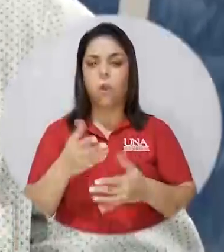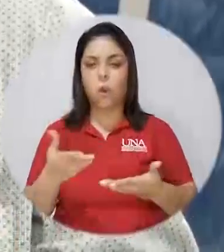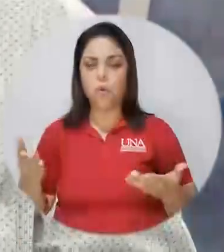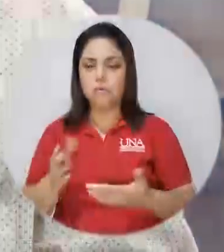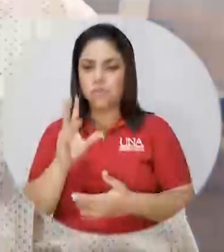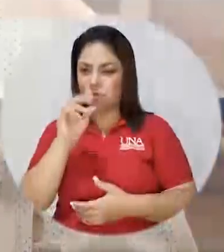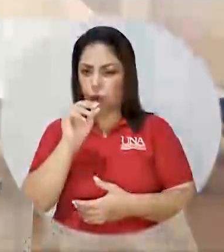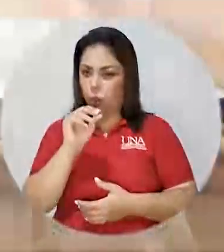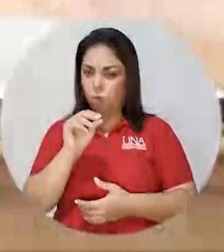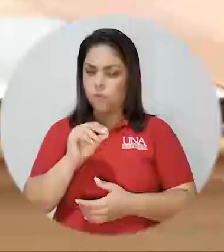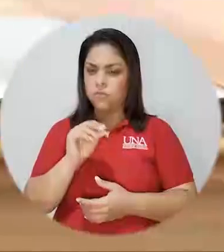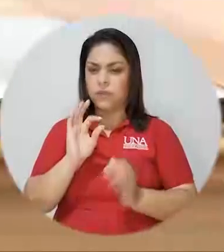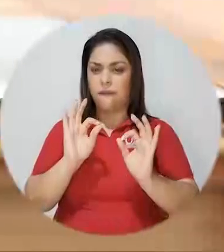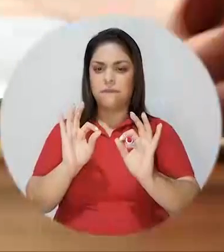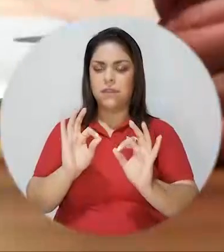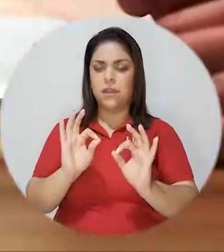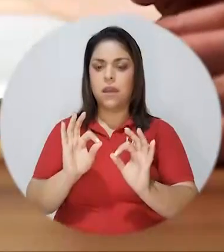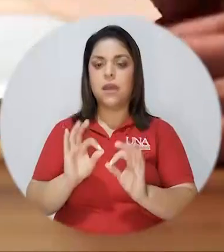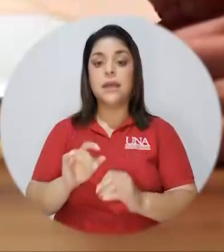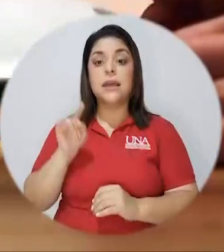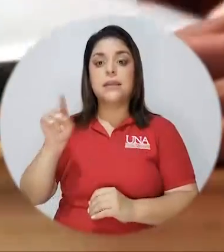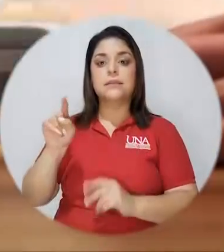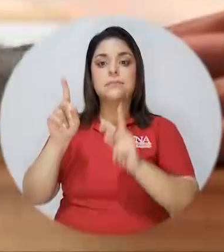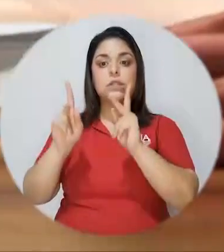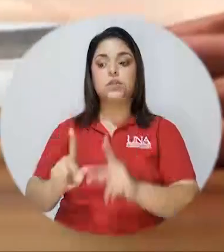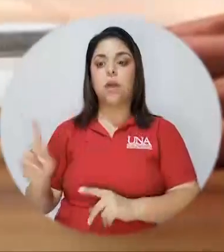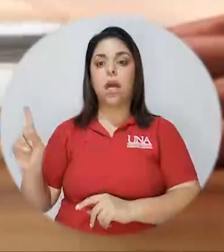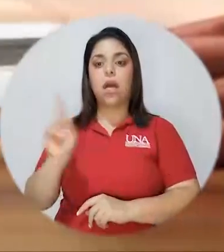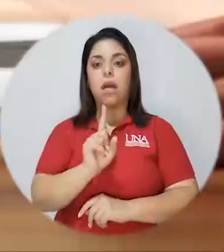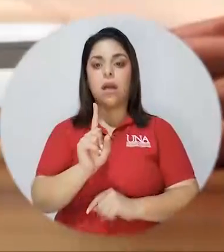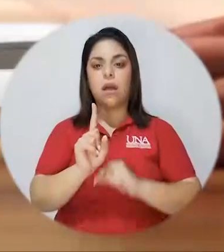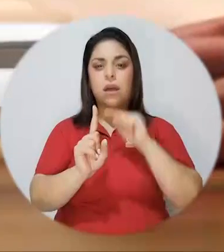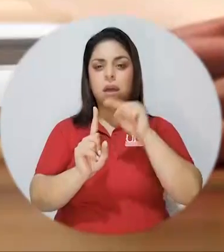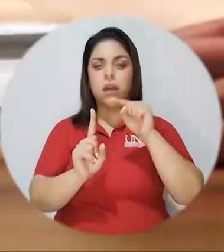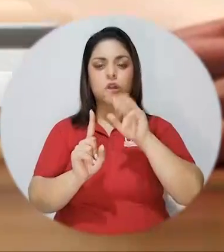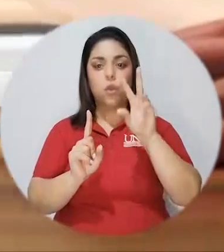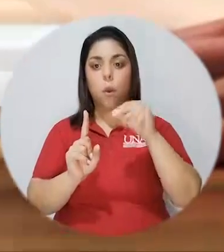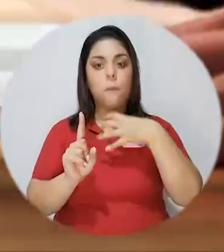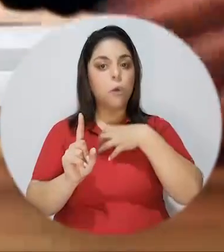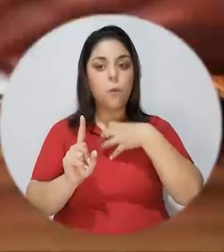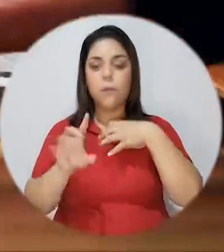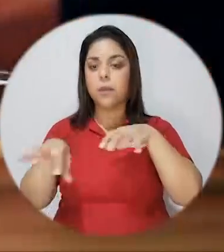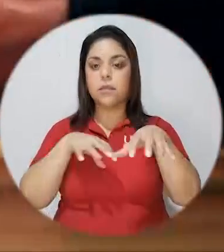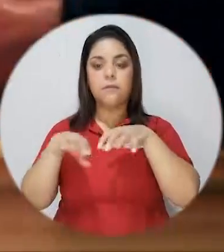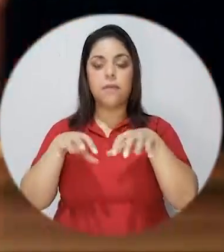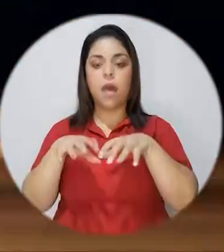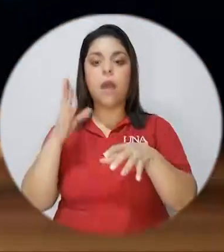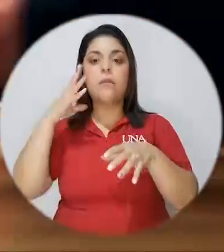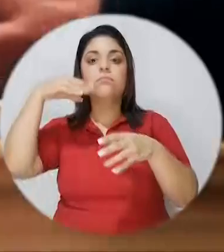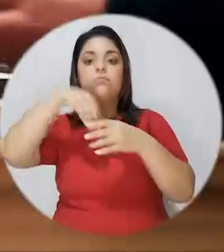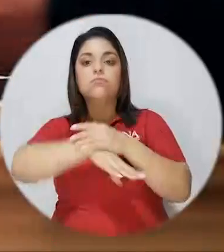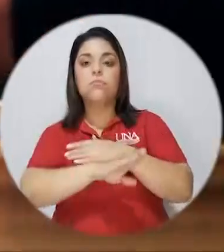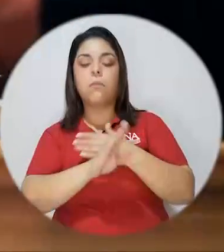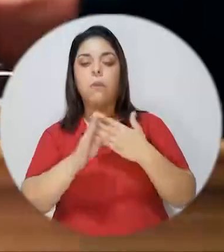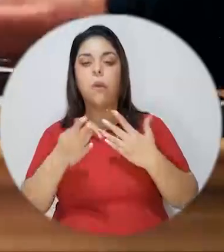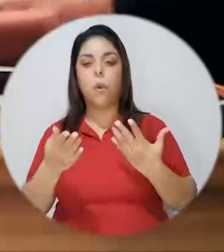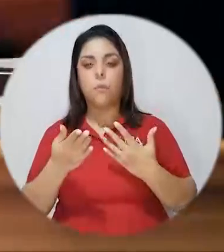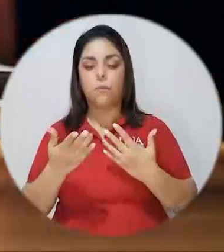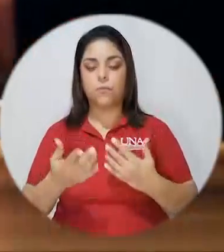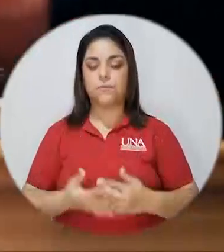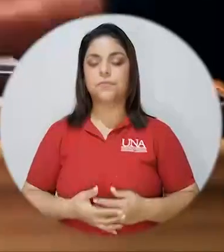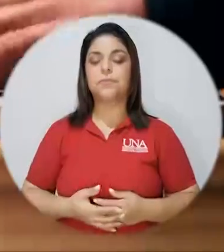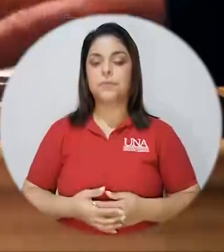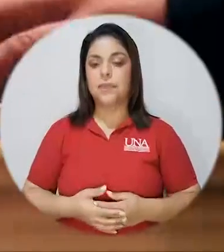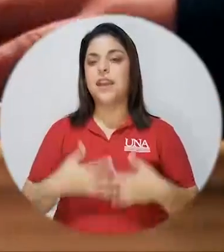que no corresponden, porque para empezar, esas personas que ingresan a esas actividades no pertenecen a esas actividades. Hemos